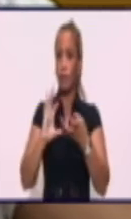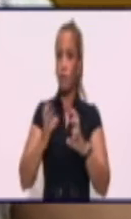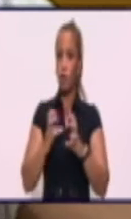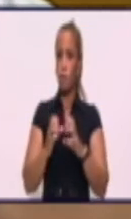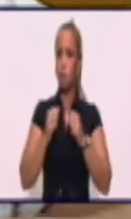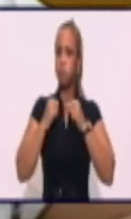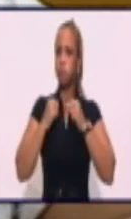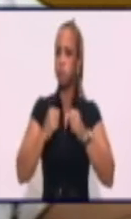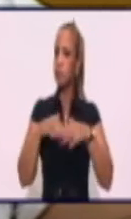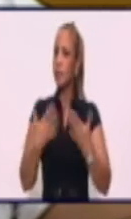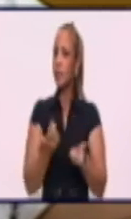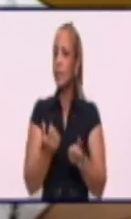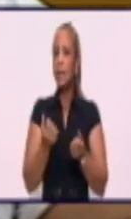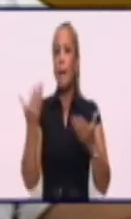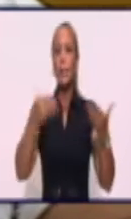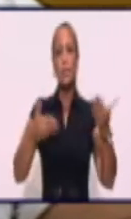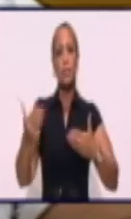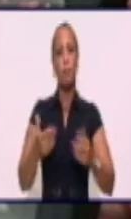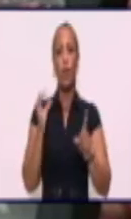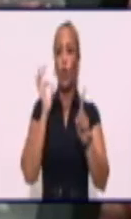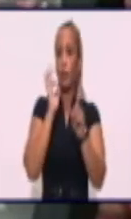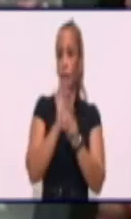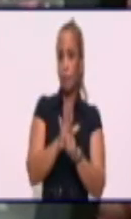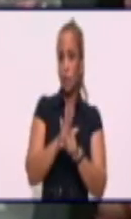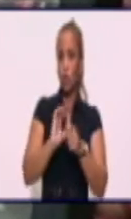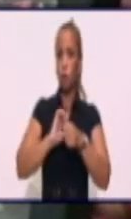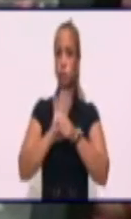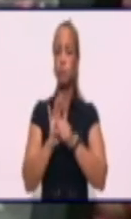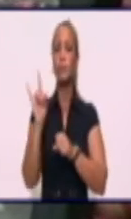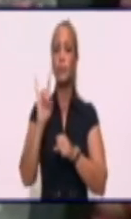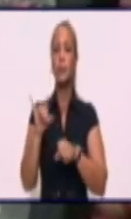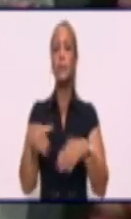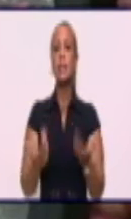han participado desde que comenzó esta pandemia en la